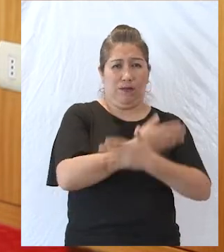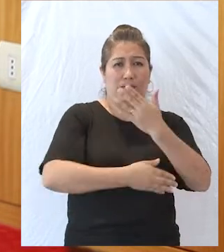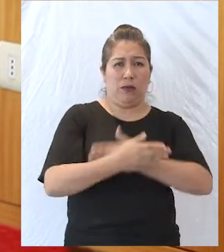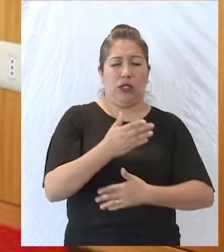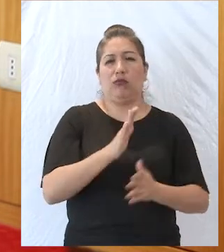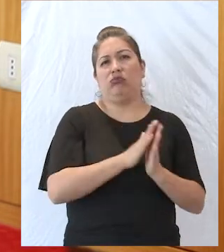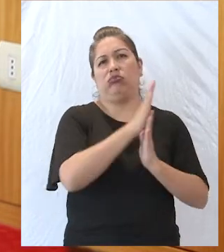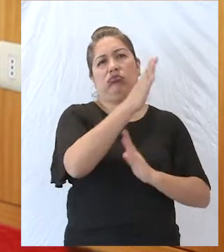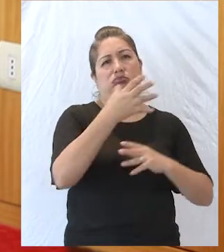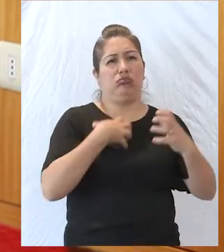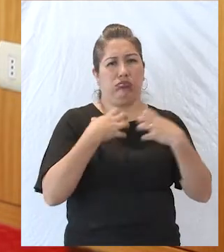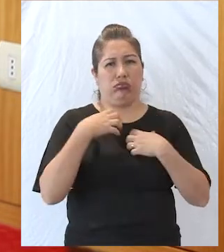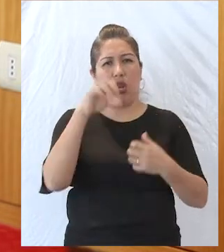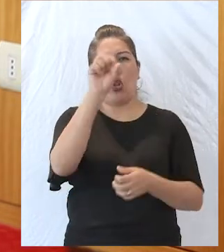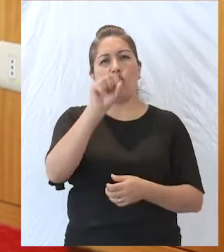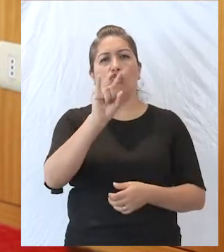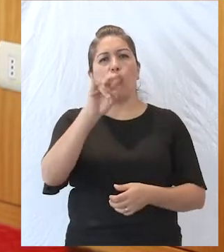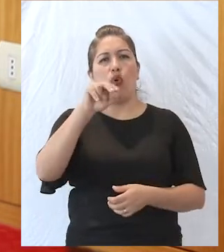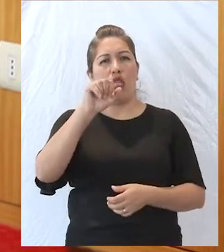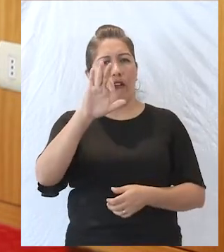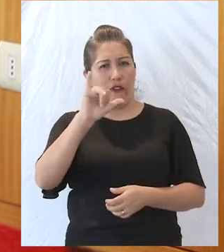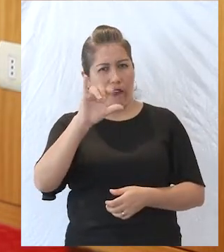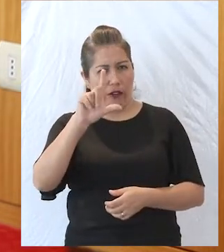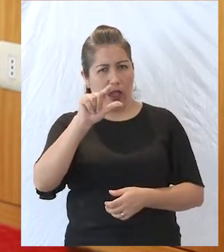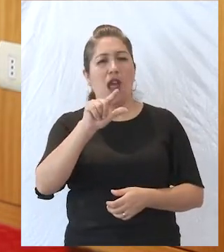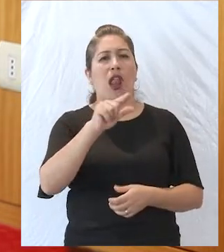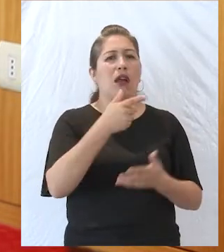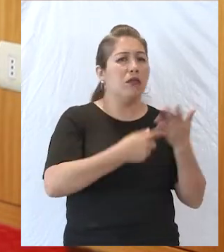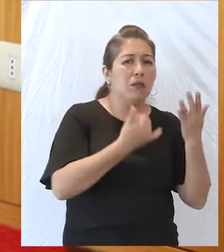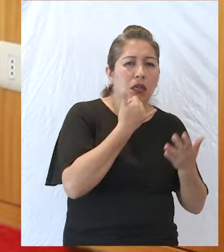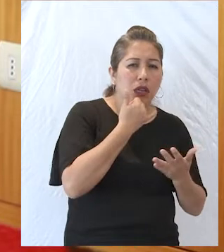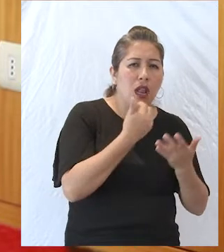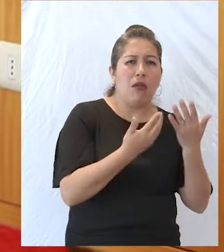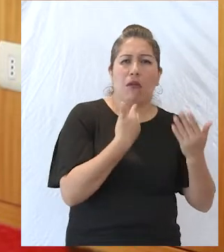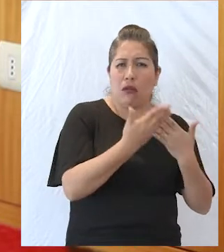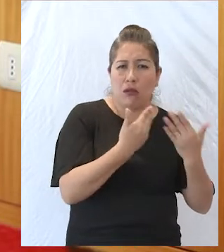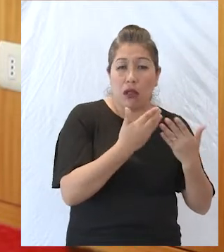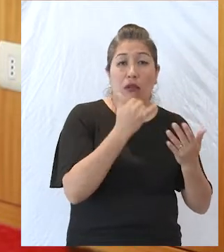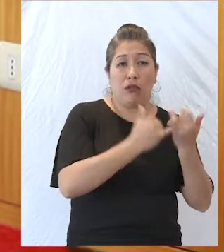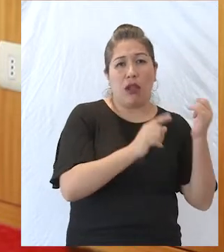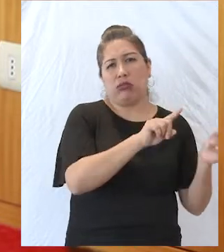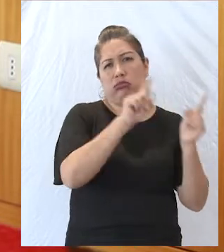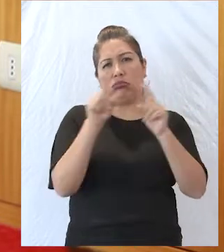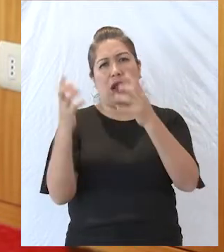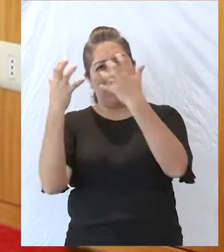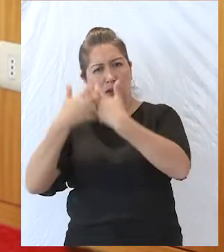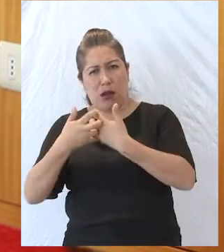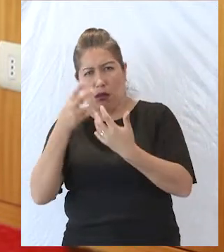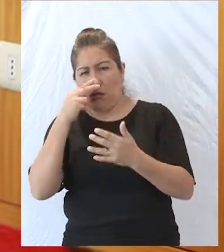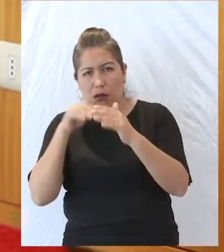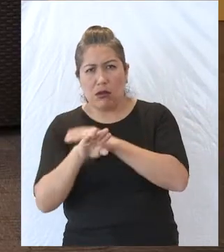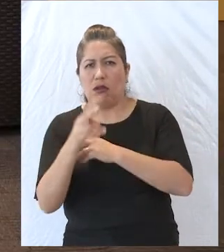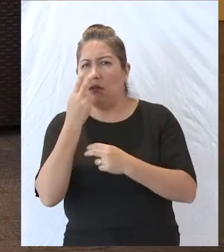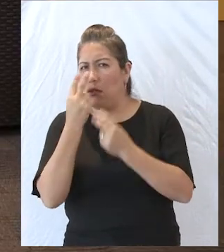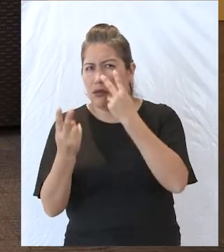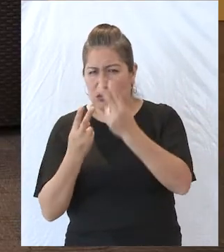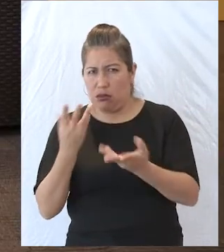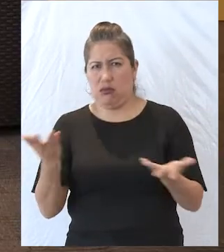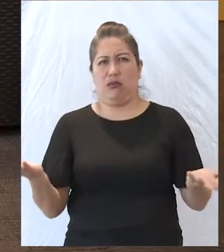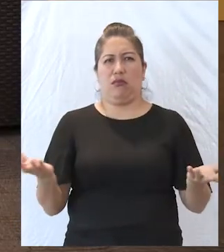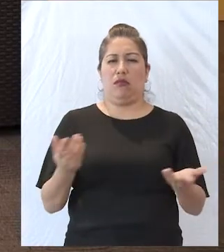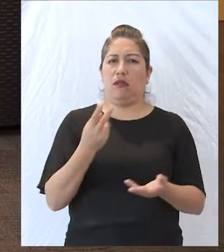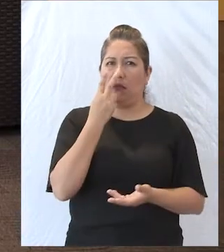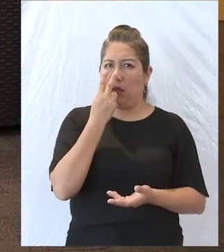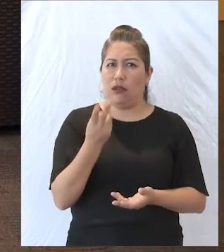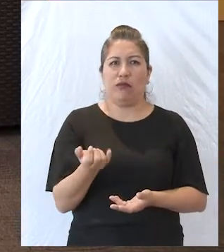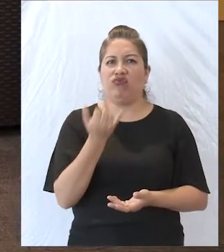reposición, fueron a la SUNAFIL vino a la empresa, a la institución, al municipio, comprobó que había sido un